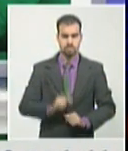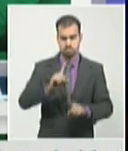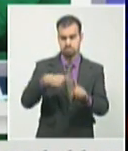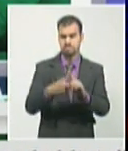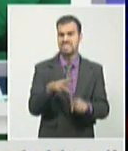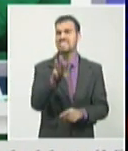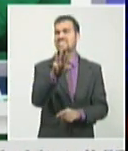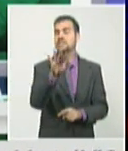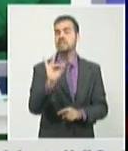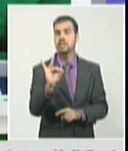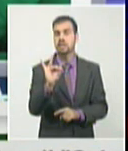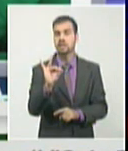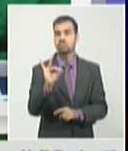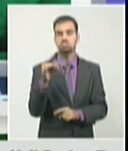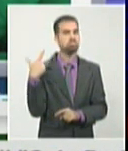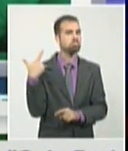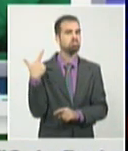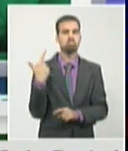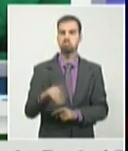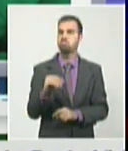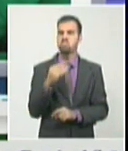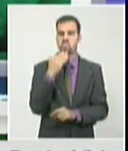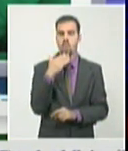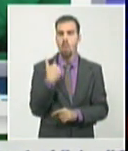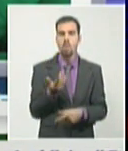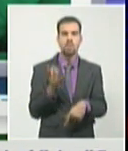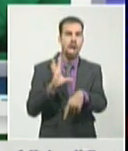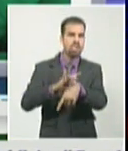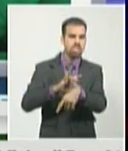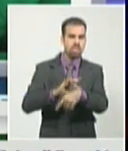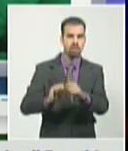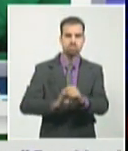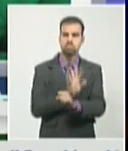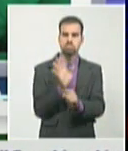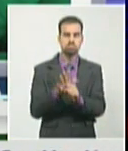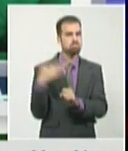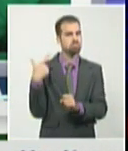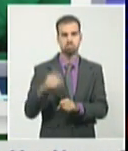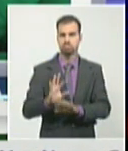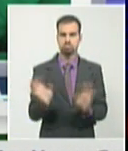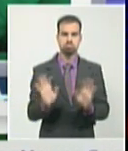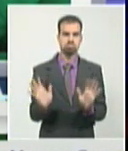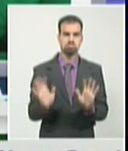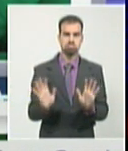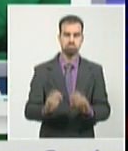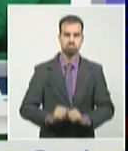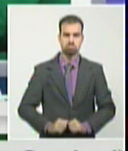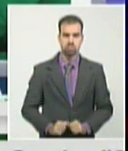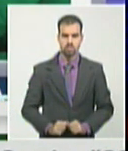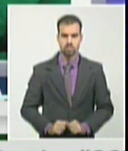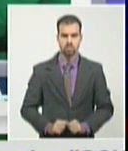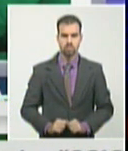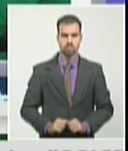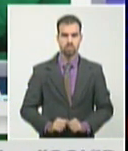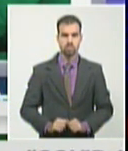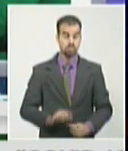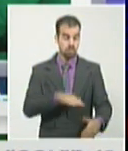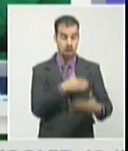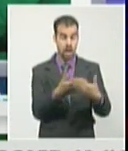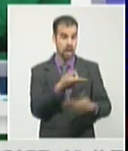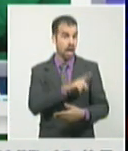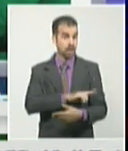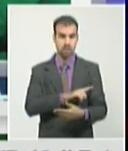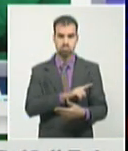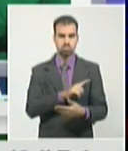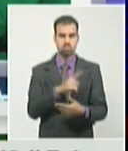trabaja intensamente para precisar la fuente de infección que hasta la noche de ayer no se ha podido no